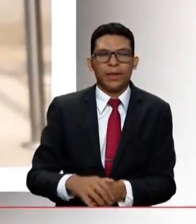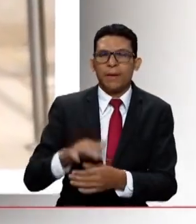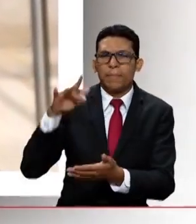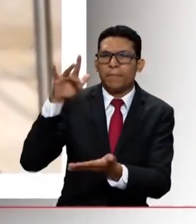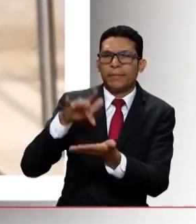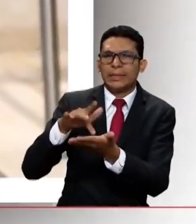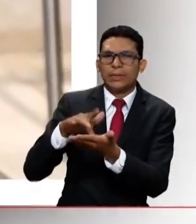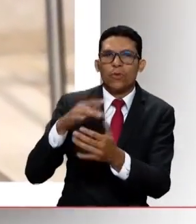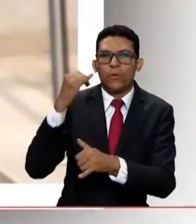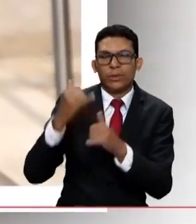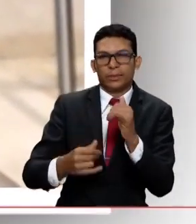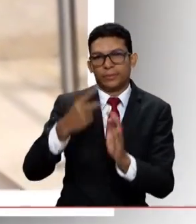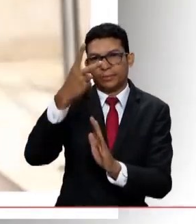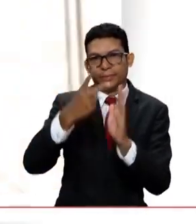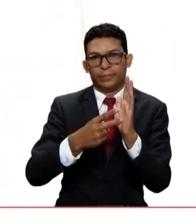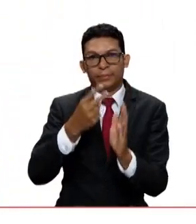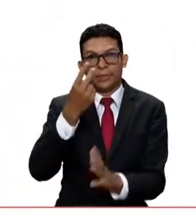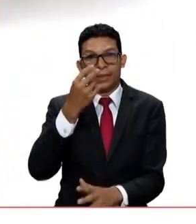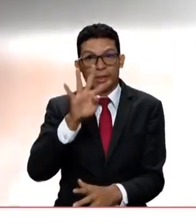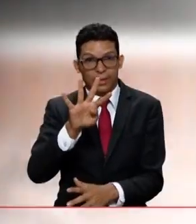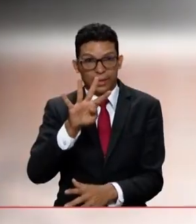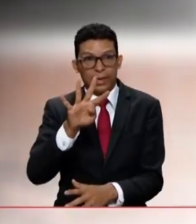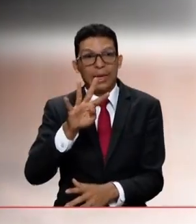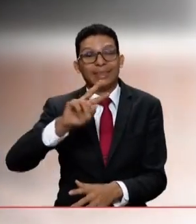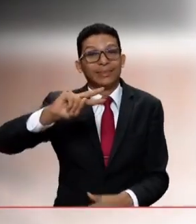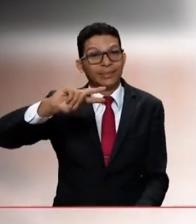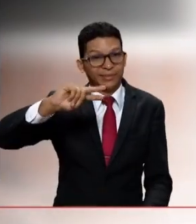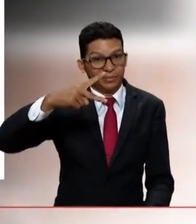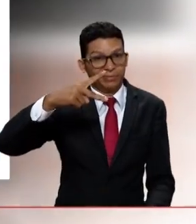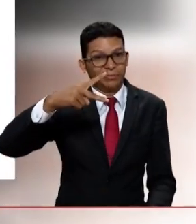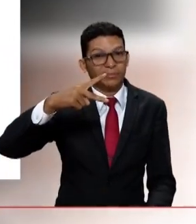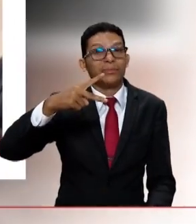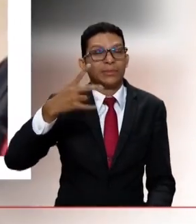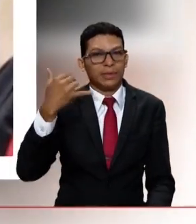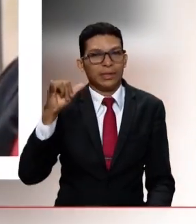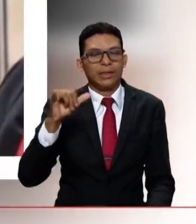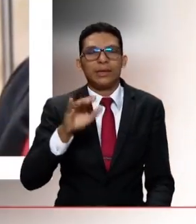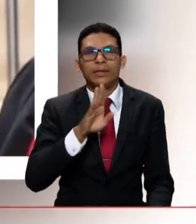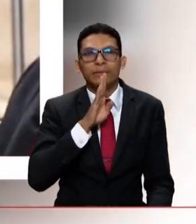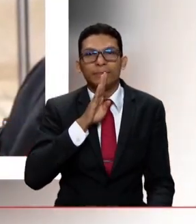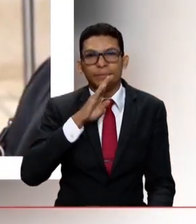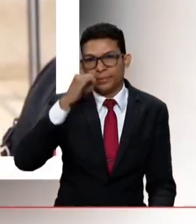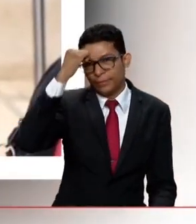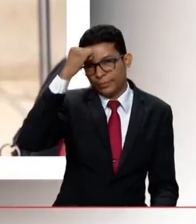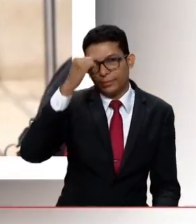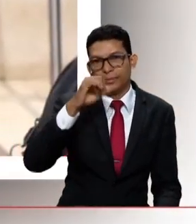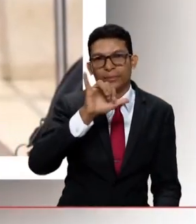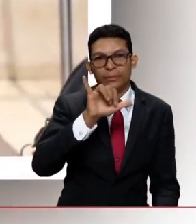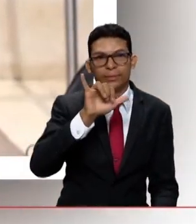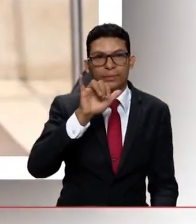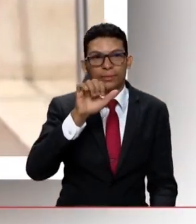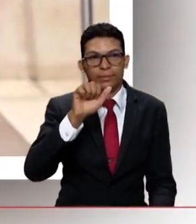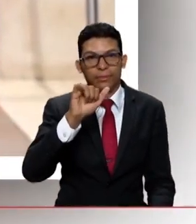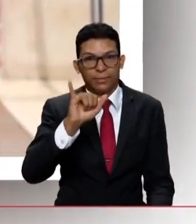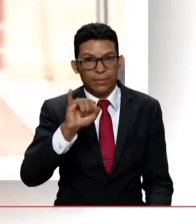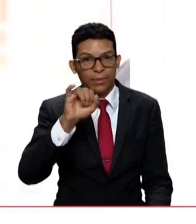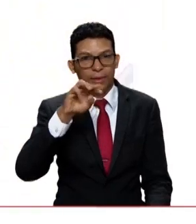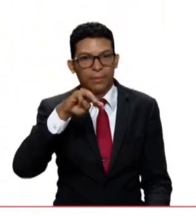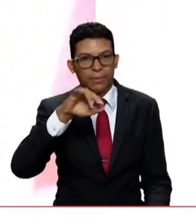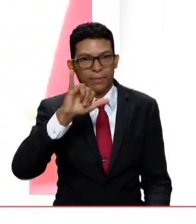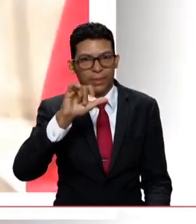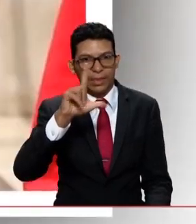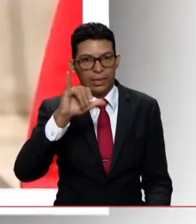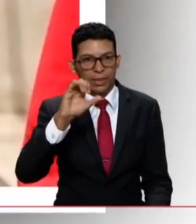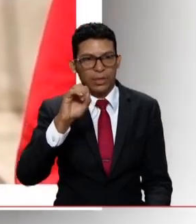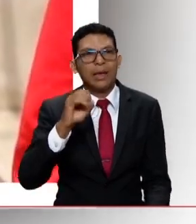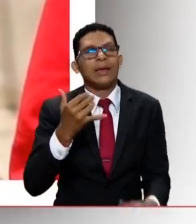2014, cuando alcanzó el subcampeonato de la mano de su entrenador Giminio Tropiano, quien pretende revivir el